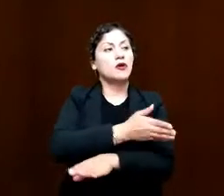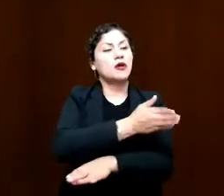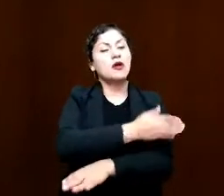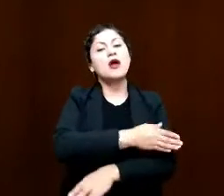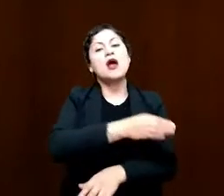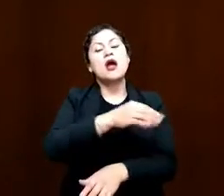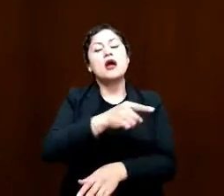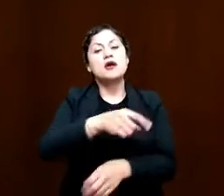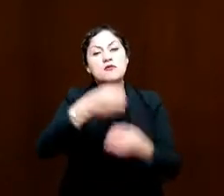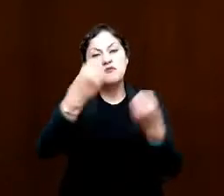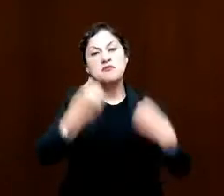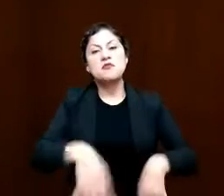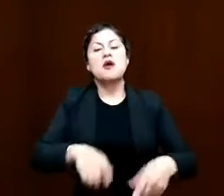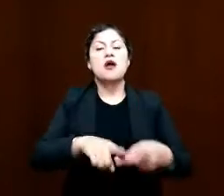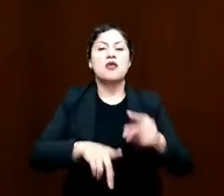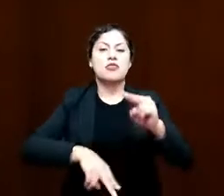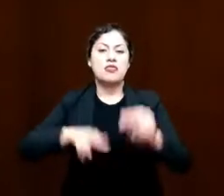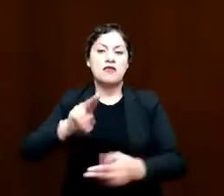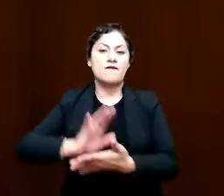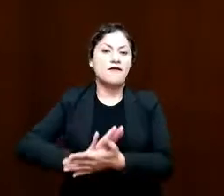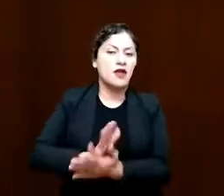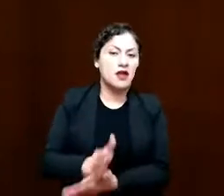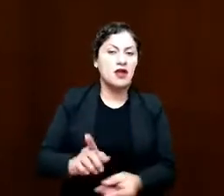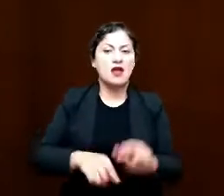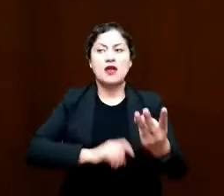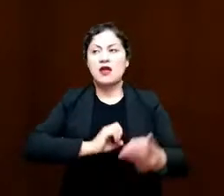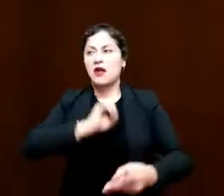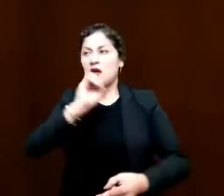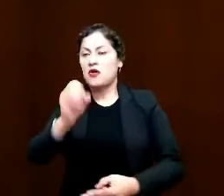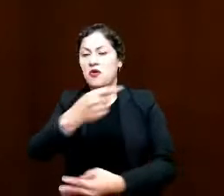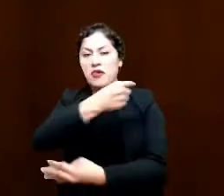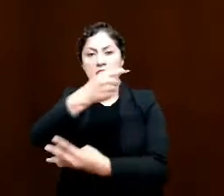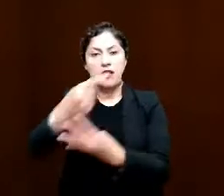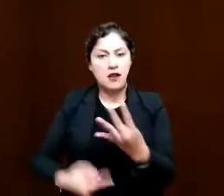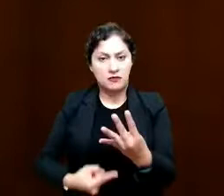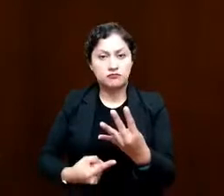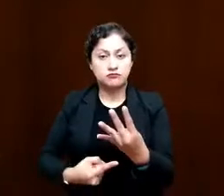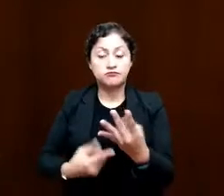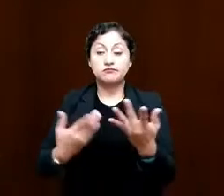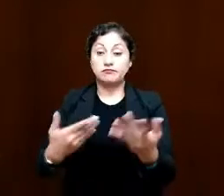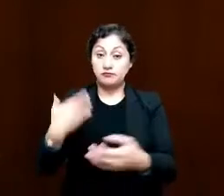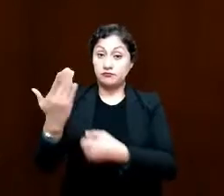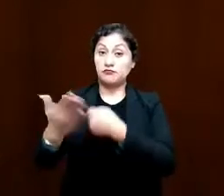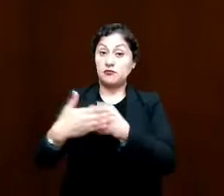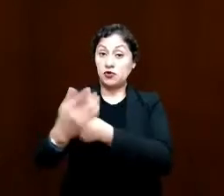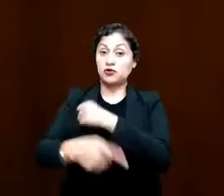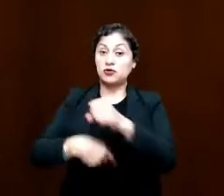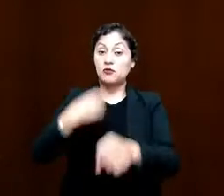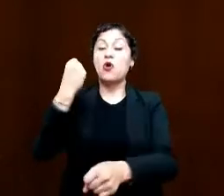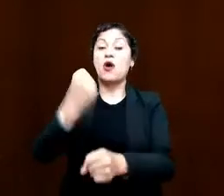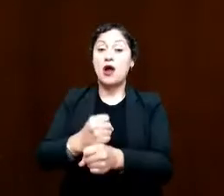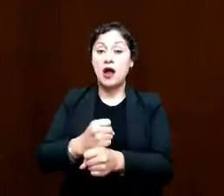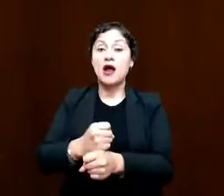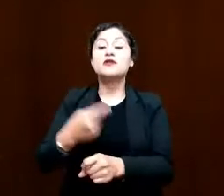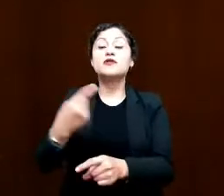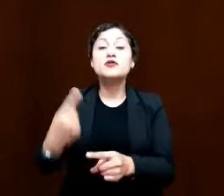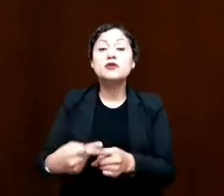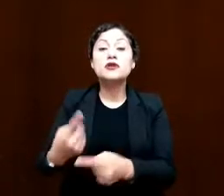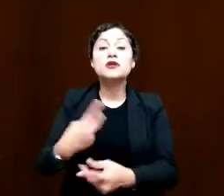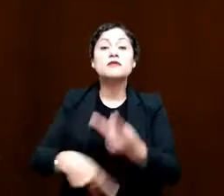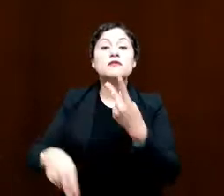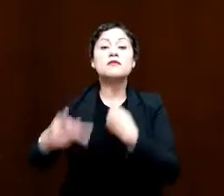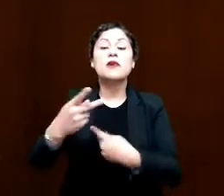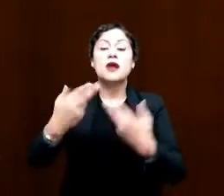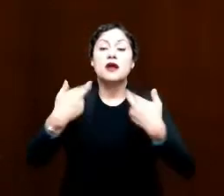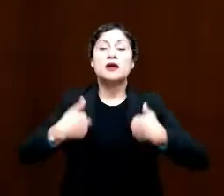corrupción clasismo y racismo en un año pues quien venga en representación del secretario de gobierno